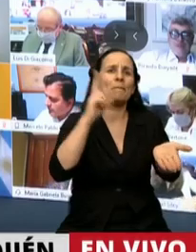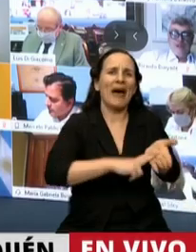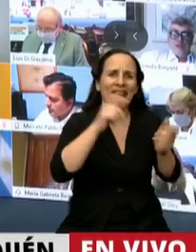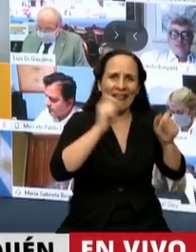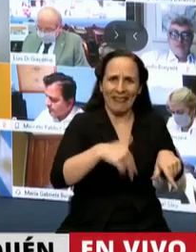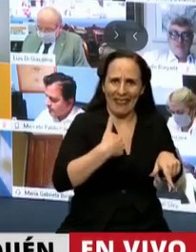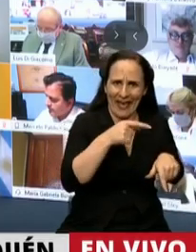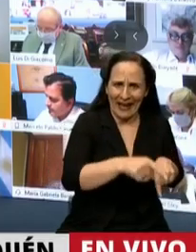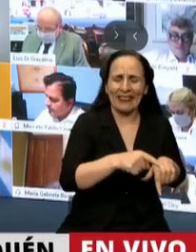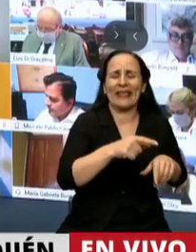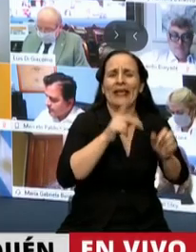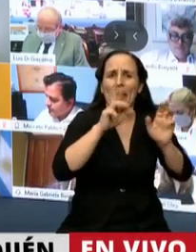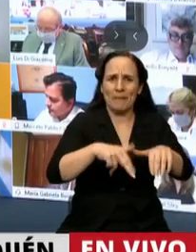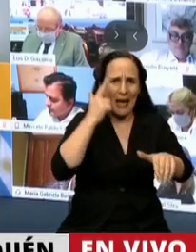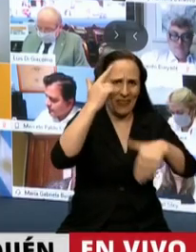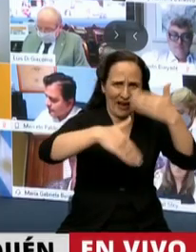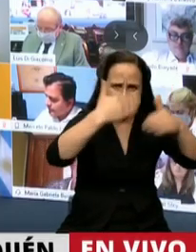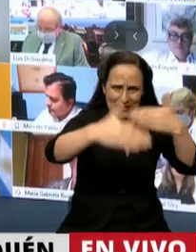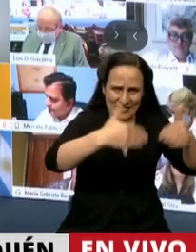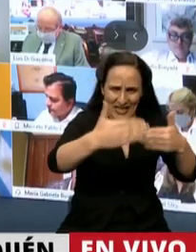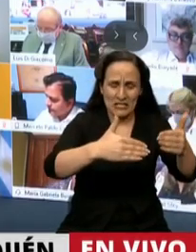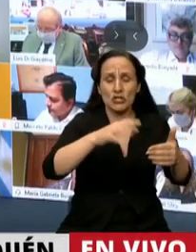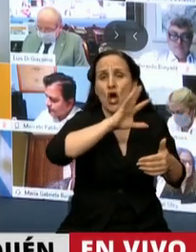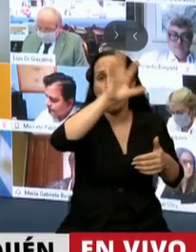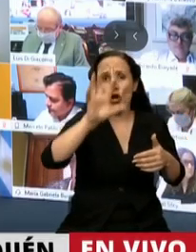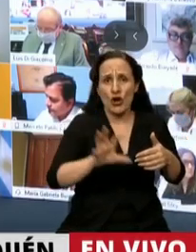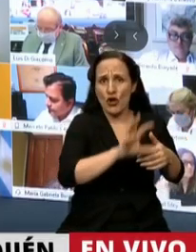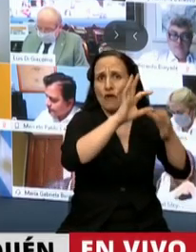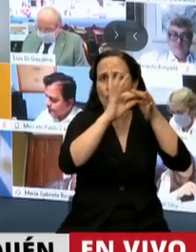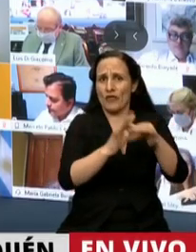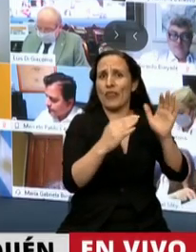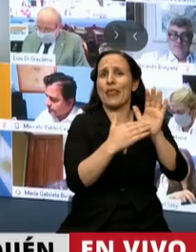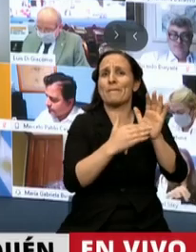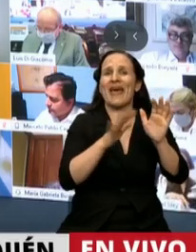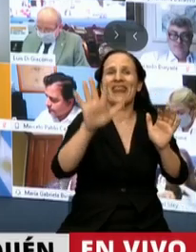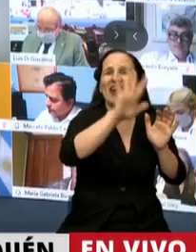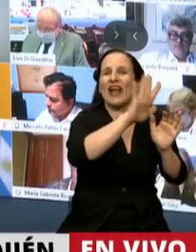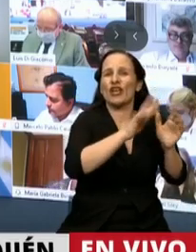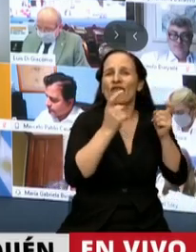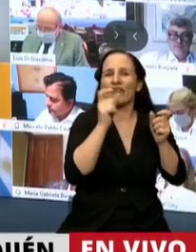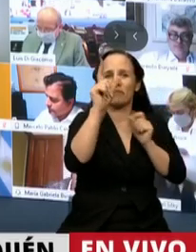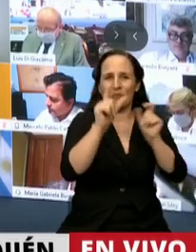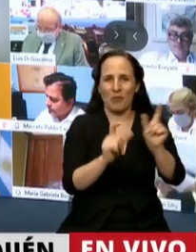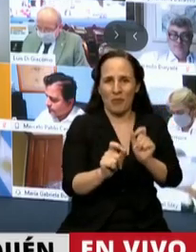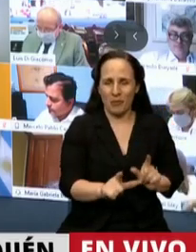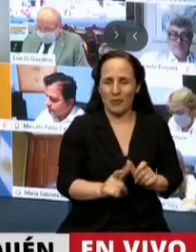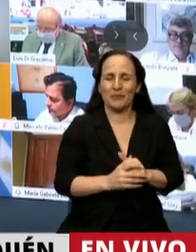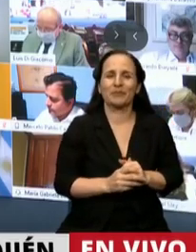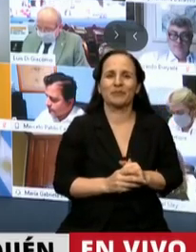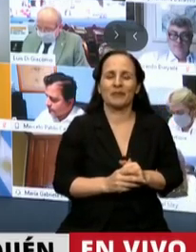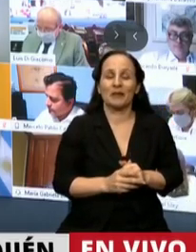y de programas de capacitación federales otorgados según la demanda de cada región. Señor